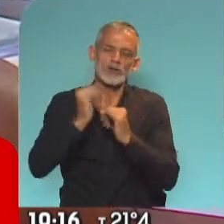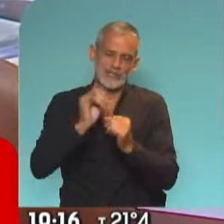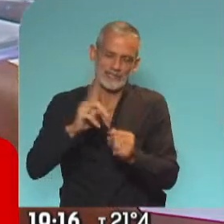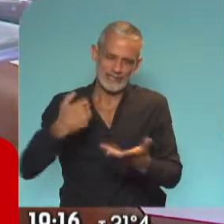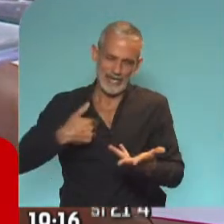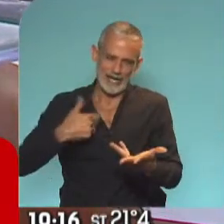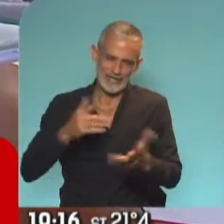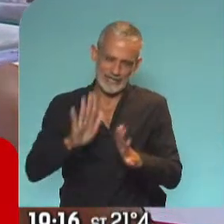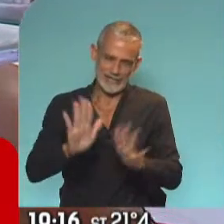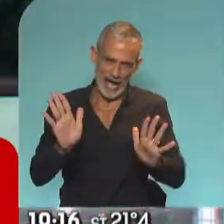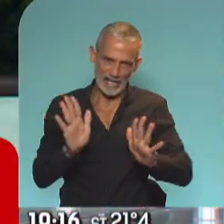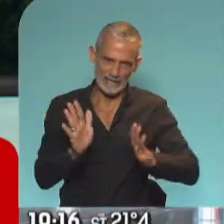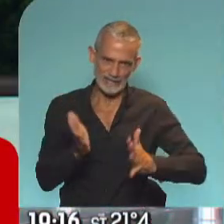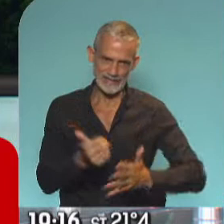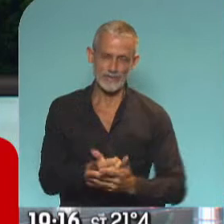el